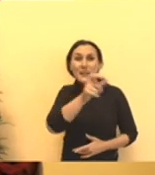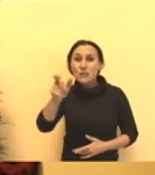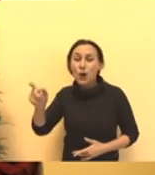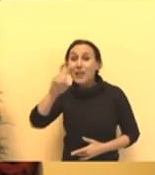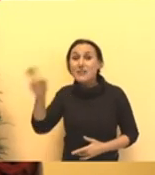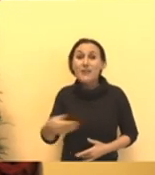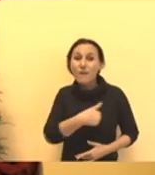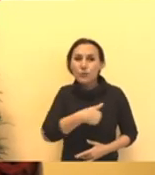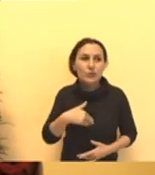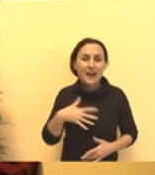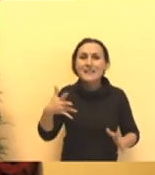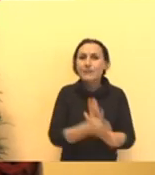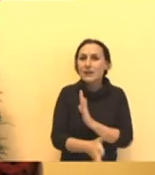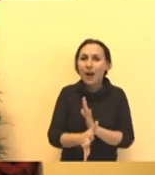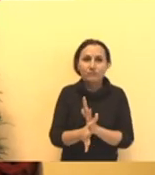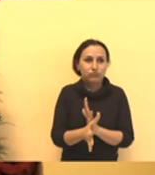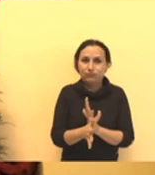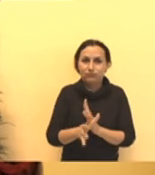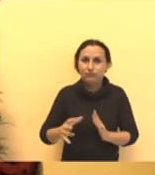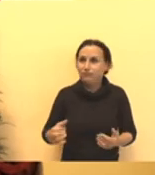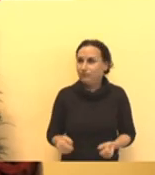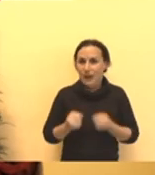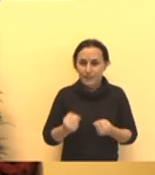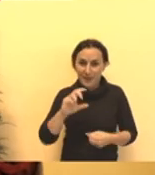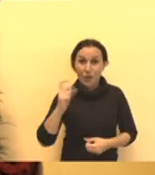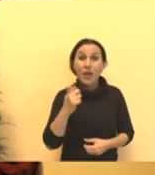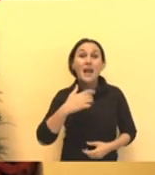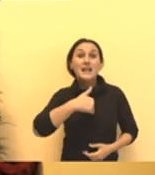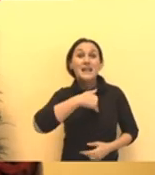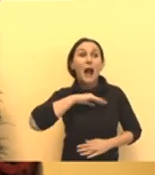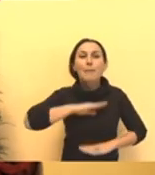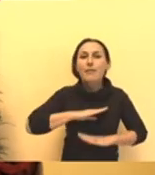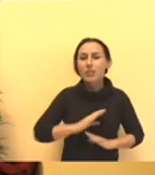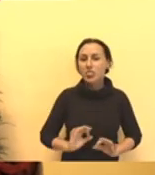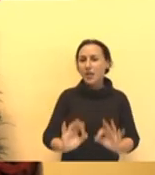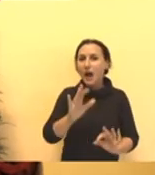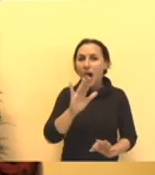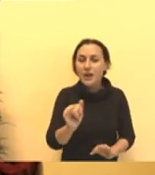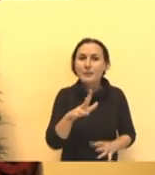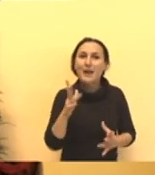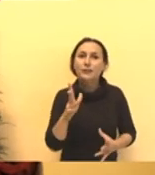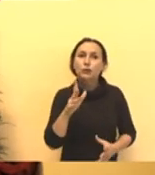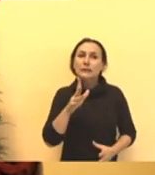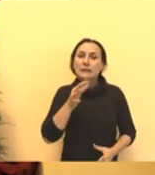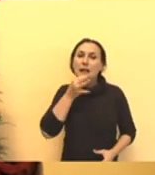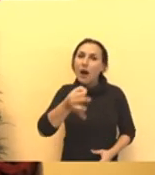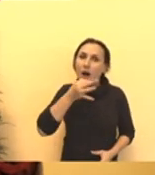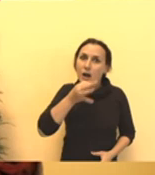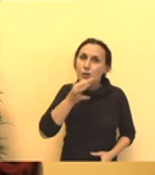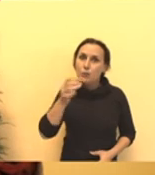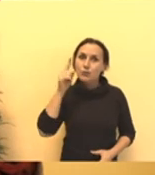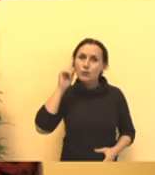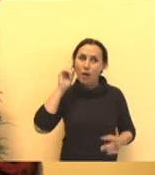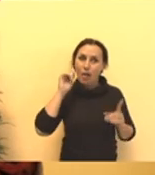diversidad funcional son campeones y que tienen capacidades especiales. Ese discurso es tan peligroso como nombrarnos